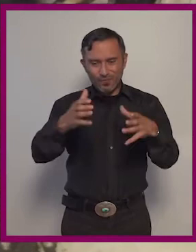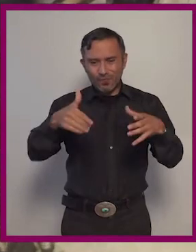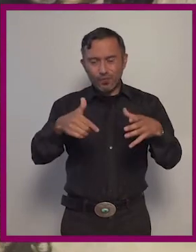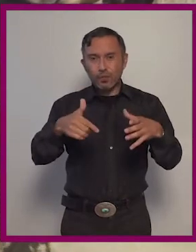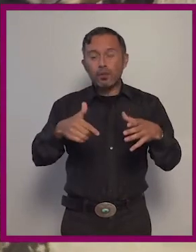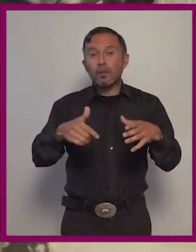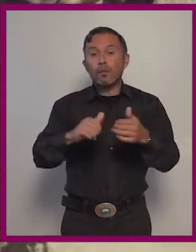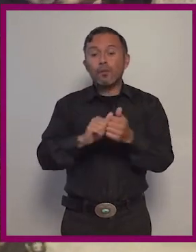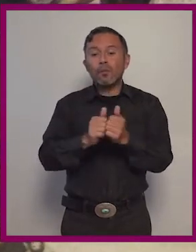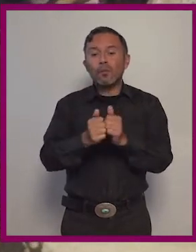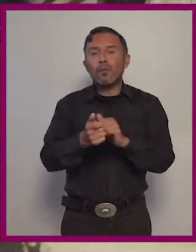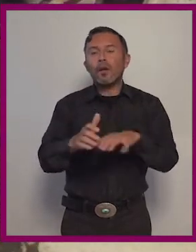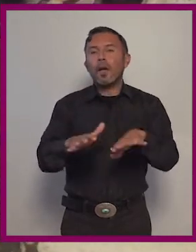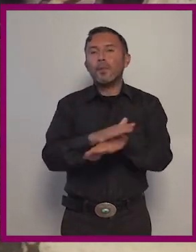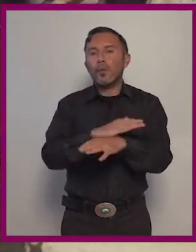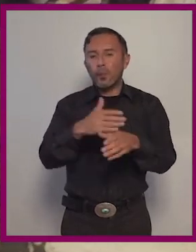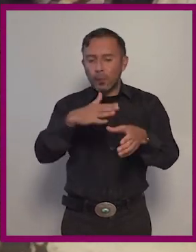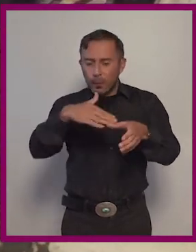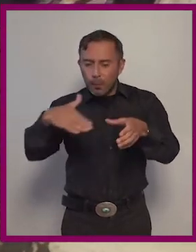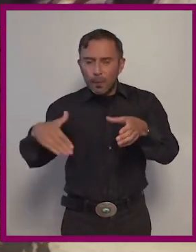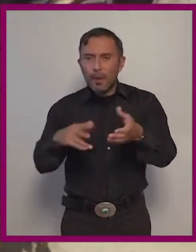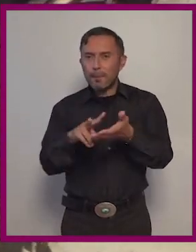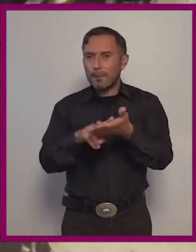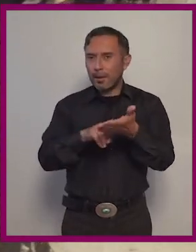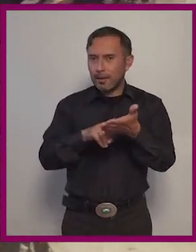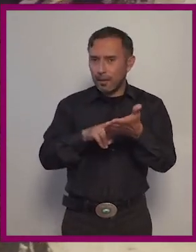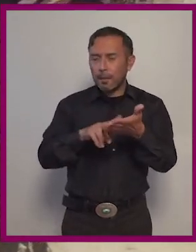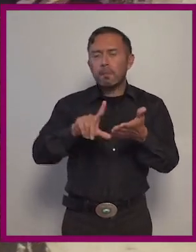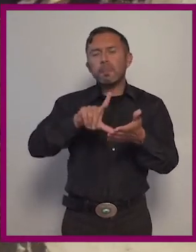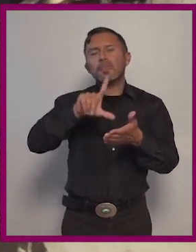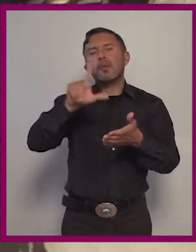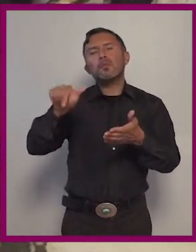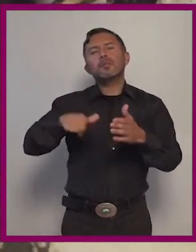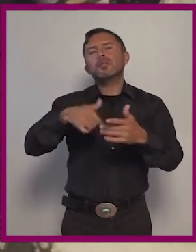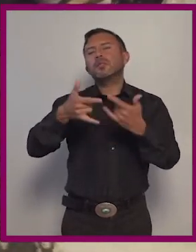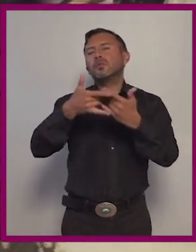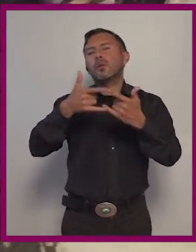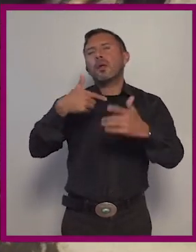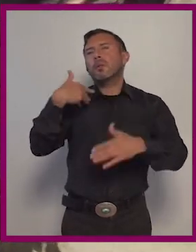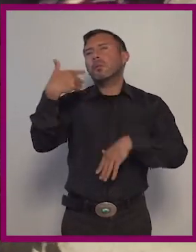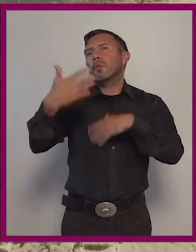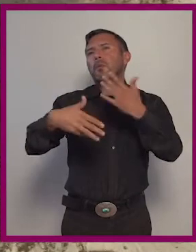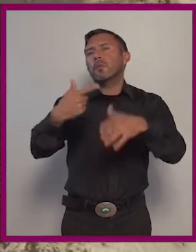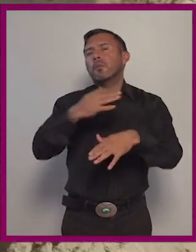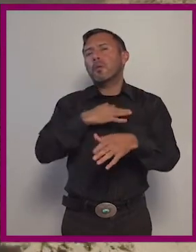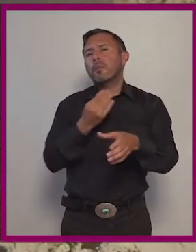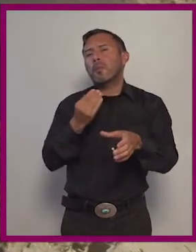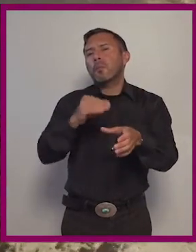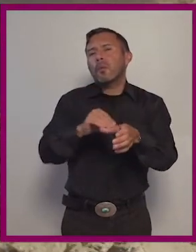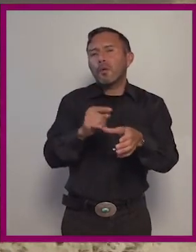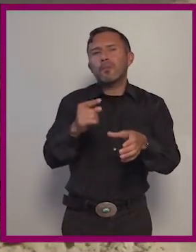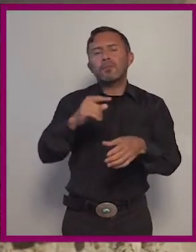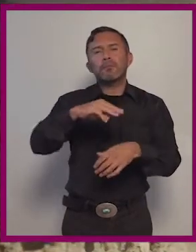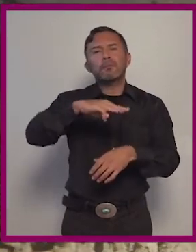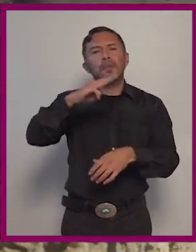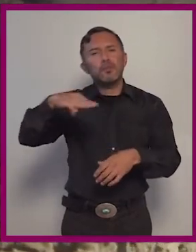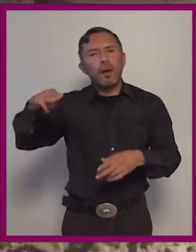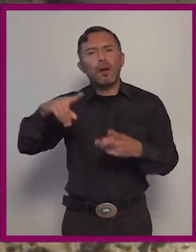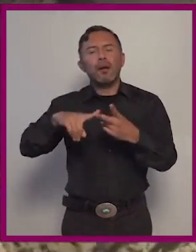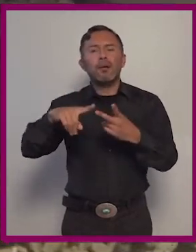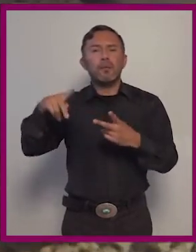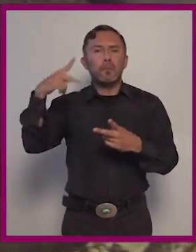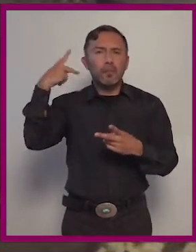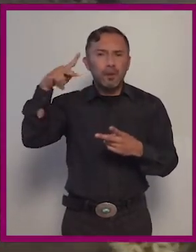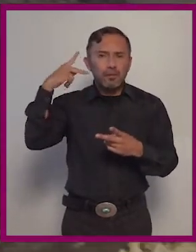esmalte verde, ¿no? Que después se fueron agregando, históricamente se fueron agregando Michoacán,